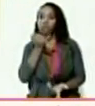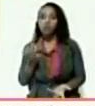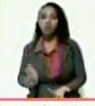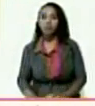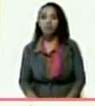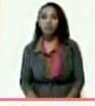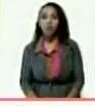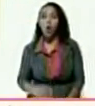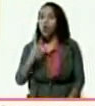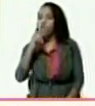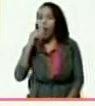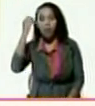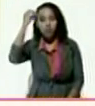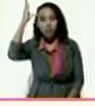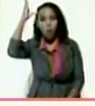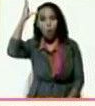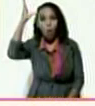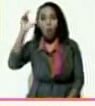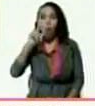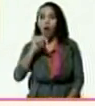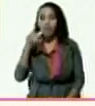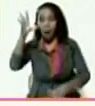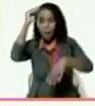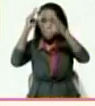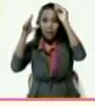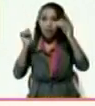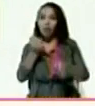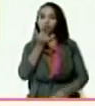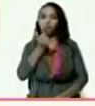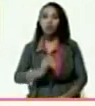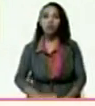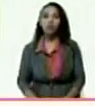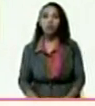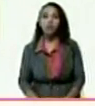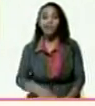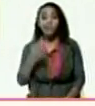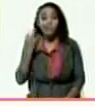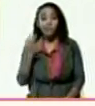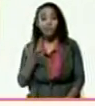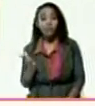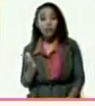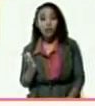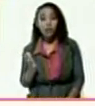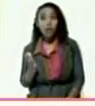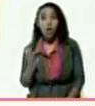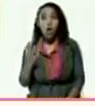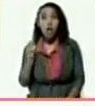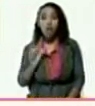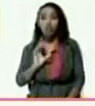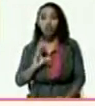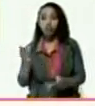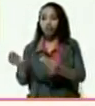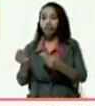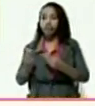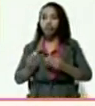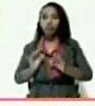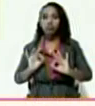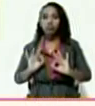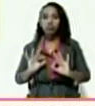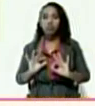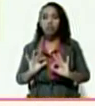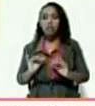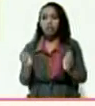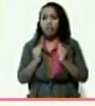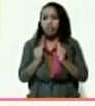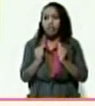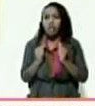No tienen esa capacidad de aprender de sus errores. De manera que, en verdad, no nos da ni frío